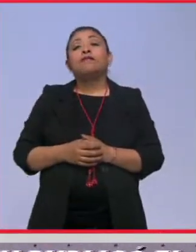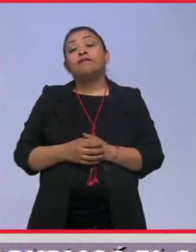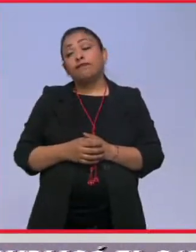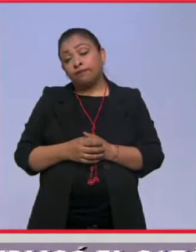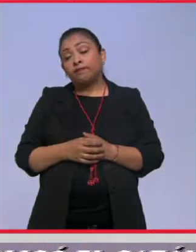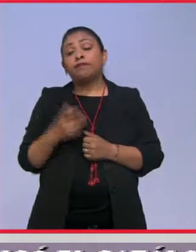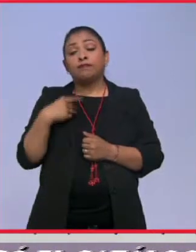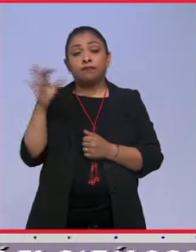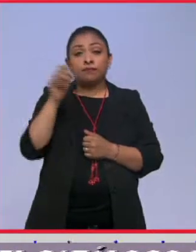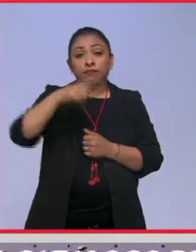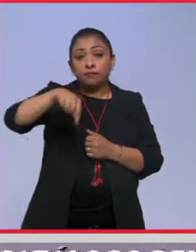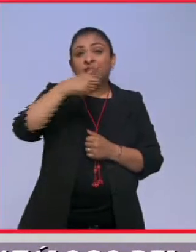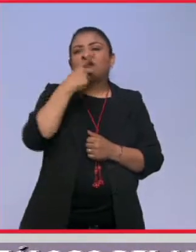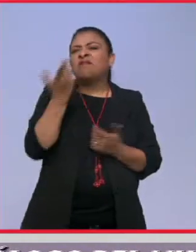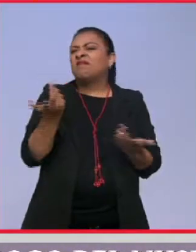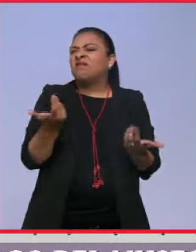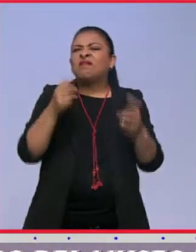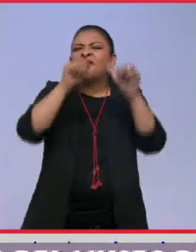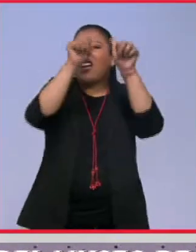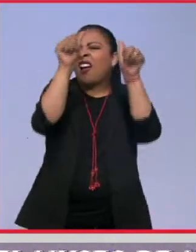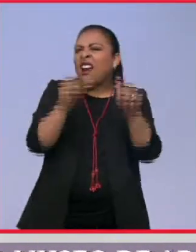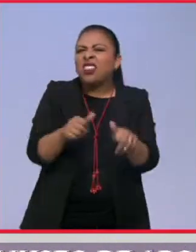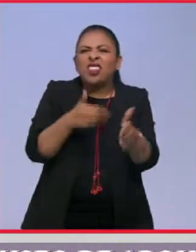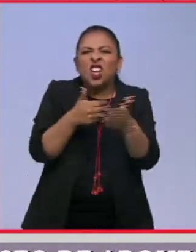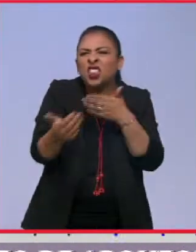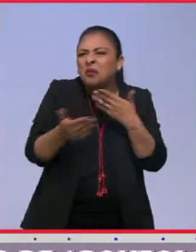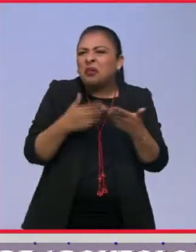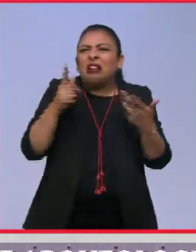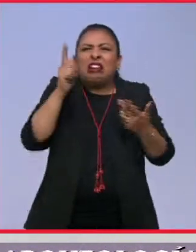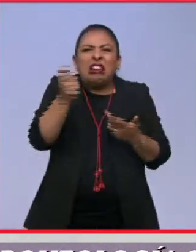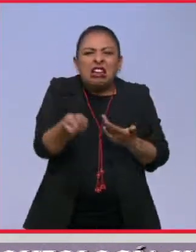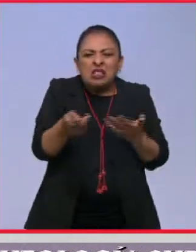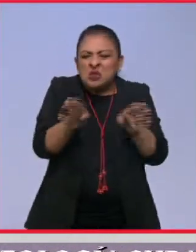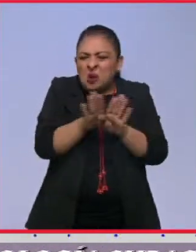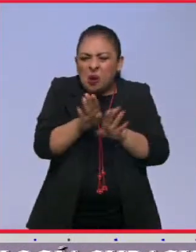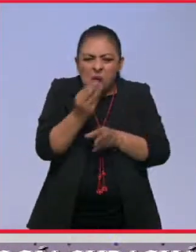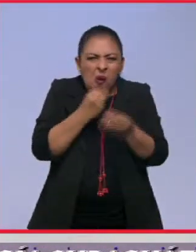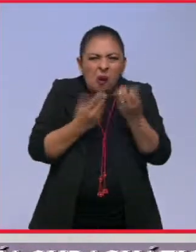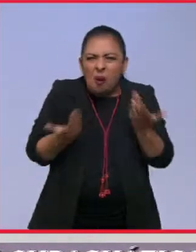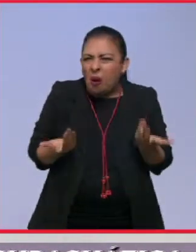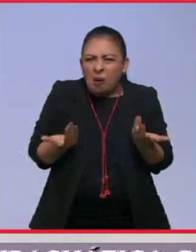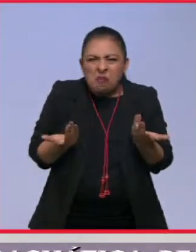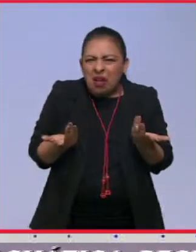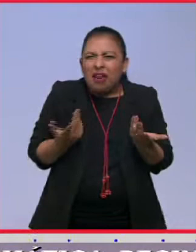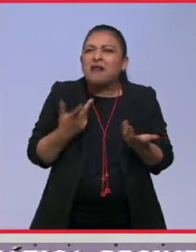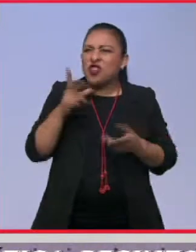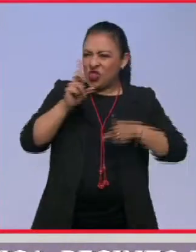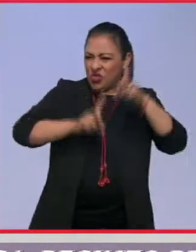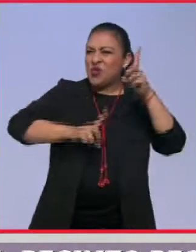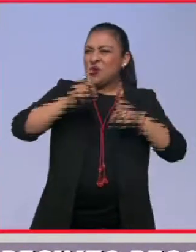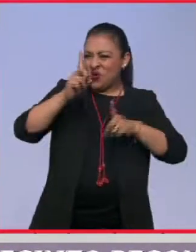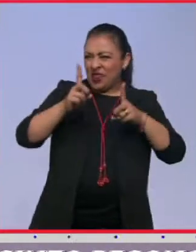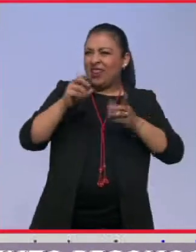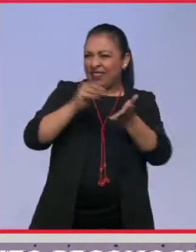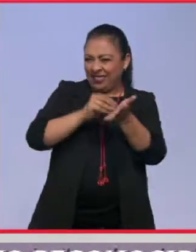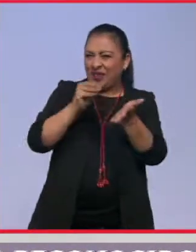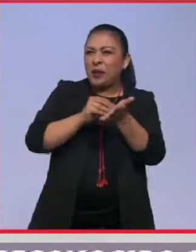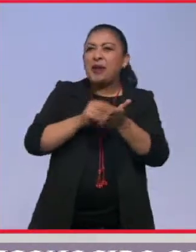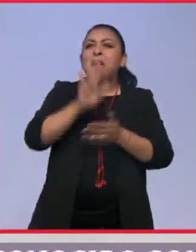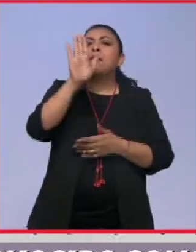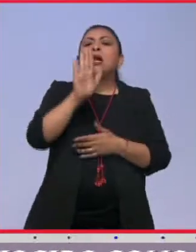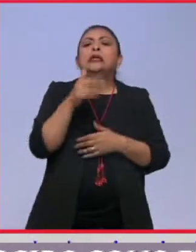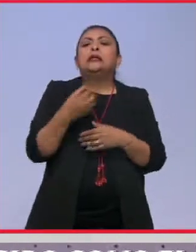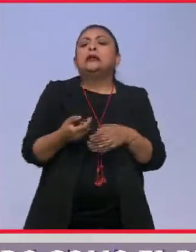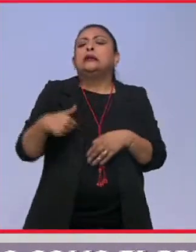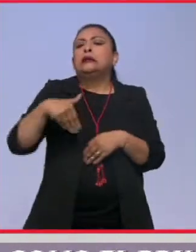Bueno, y probablemente ustedes digan, bueno, ¿y eso del arte contemporáneo qué? ¿Con qué se come? ¿Qué? Todavía hay muchas dudas. Pareciera que es algo muy